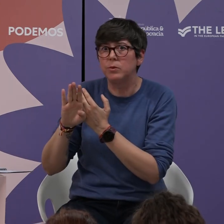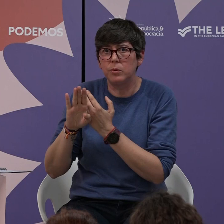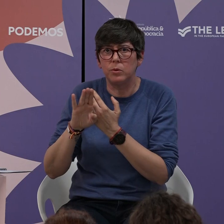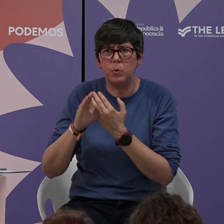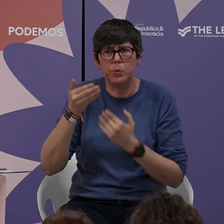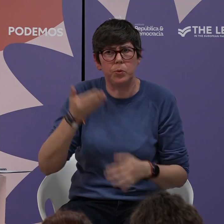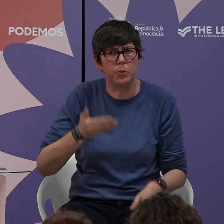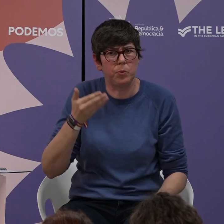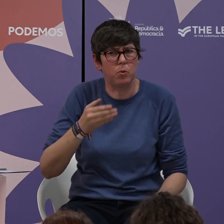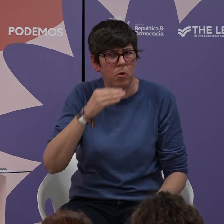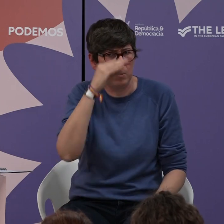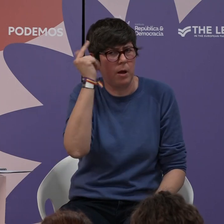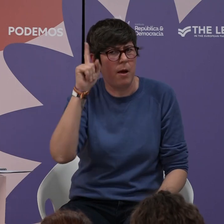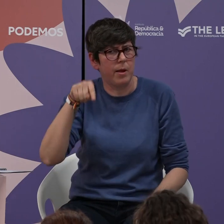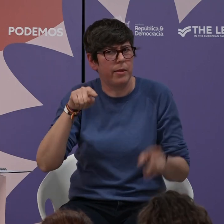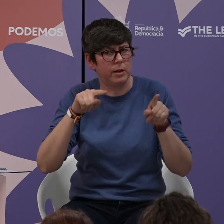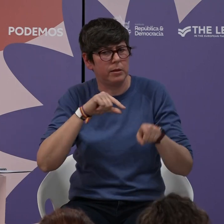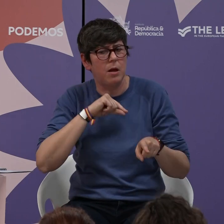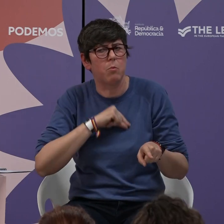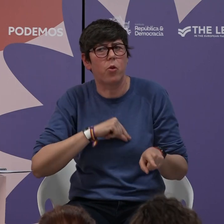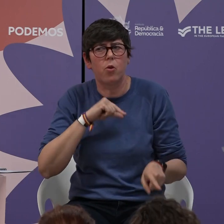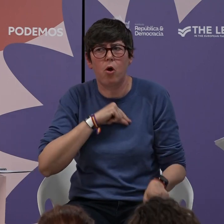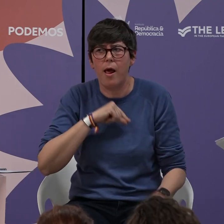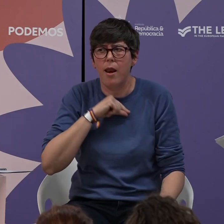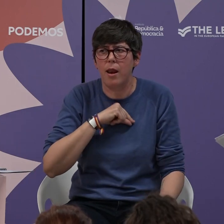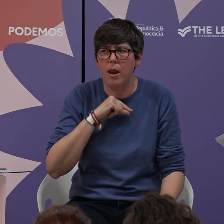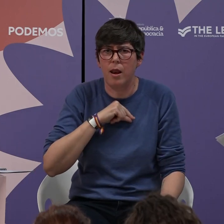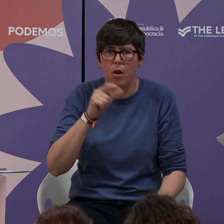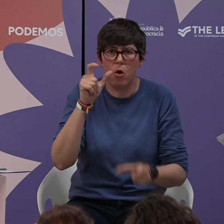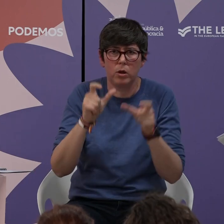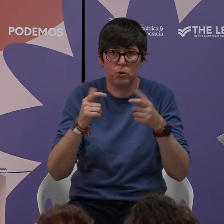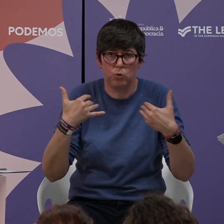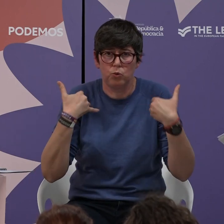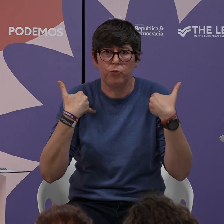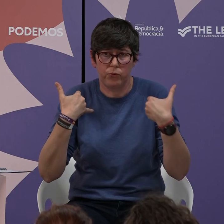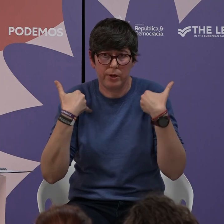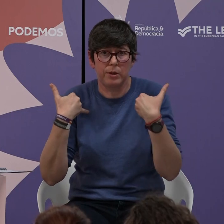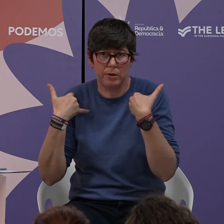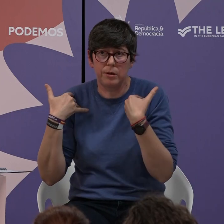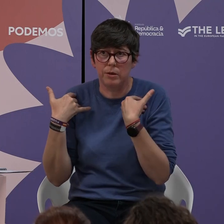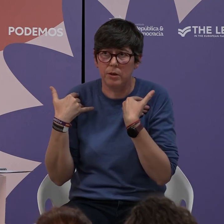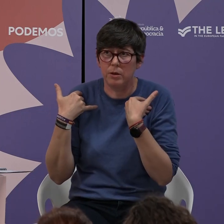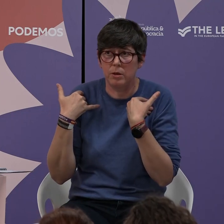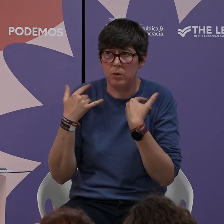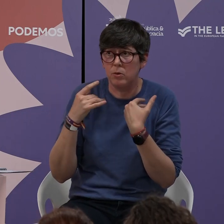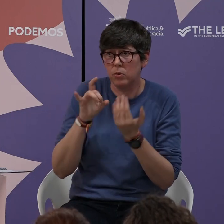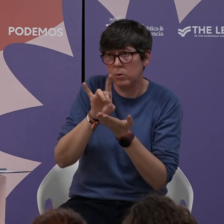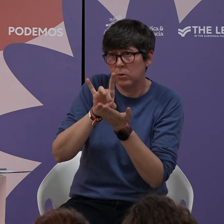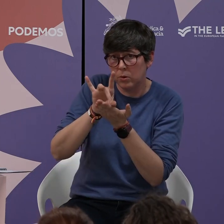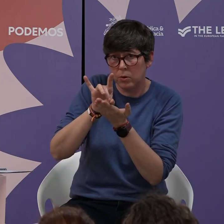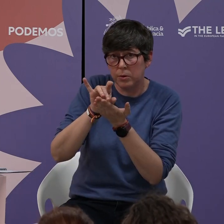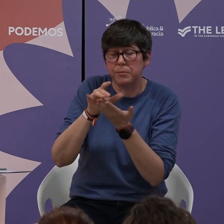a Los vecinos esta parte no la podemos olvidar que es fundamental y a veces a parte emocional de las personas que sufren